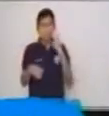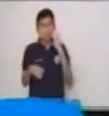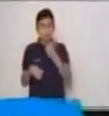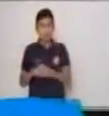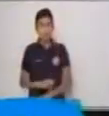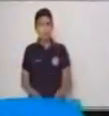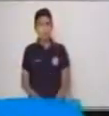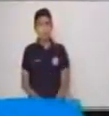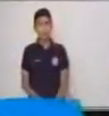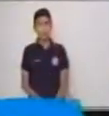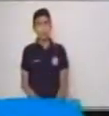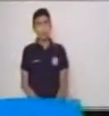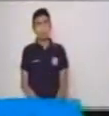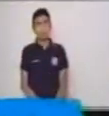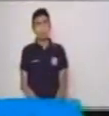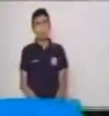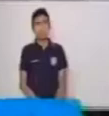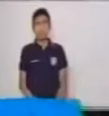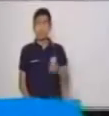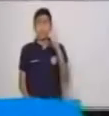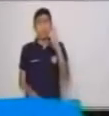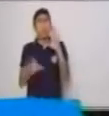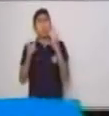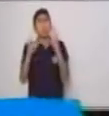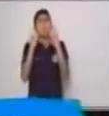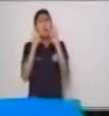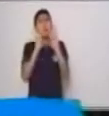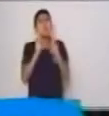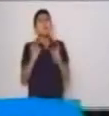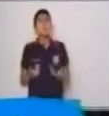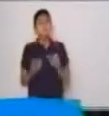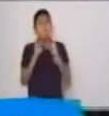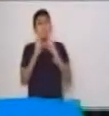nos queda así.